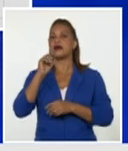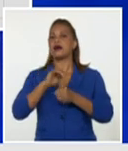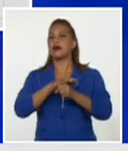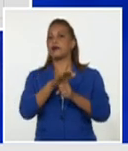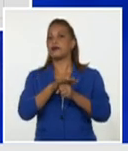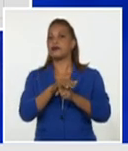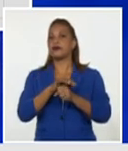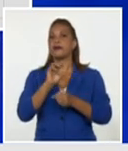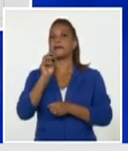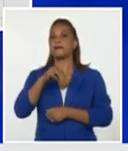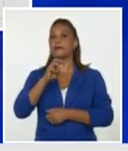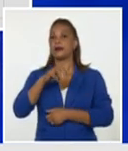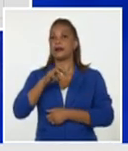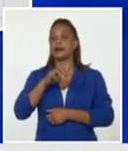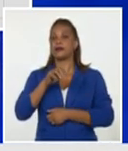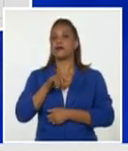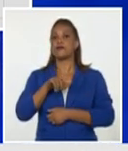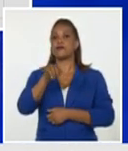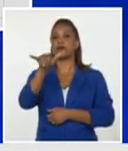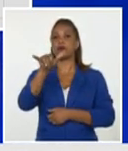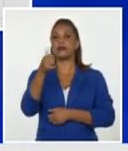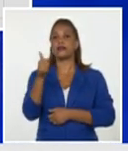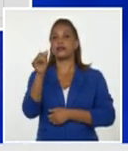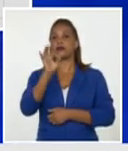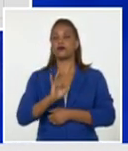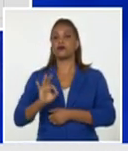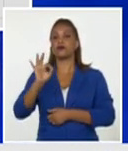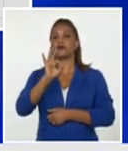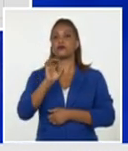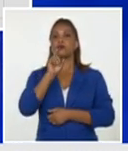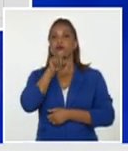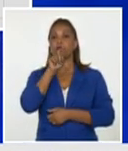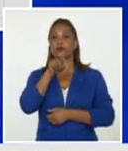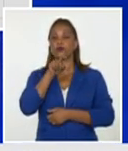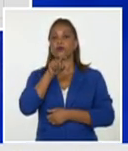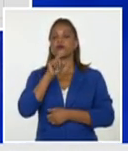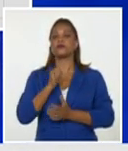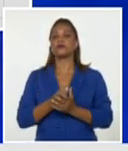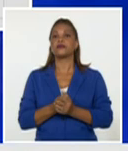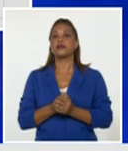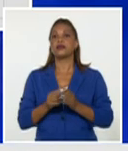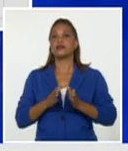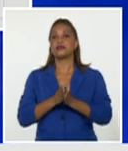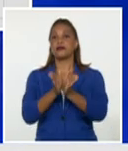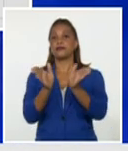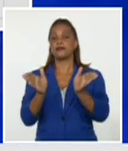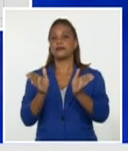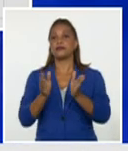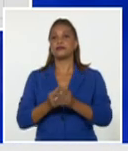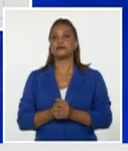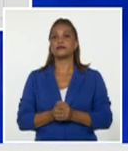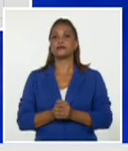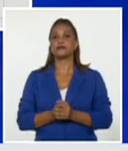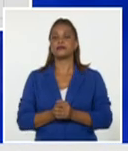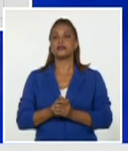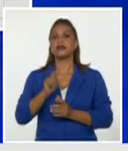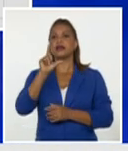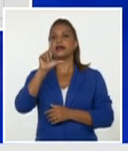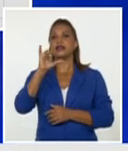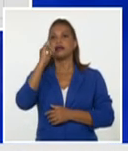Marianao, Boyeros, 10 de octubre, Cotorro, San Miguel del Padrón y La Lisa